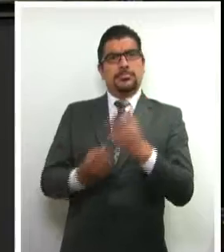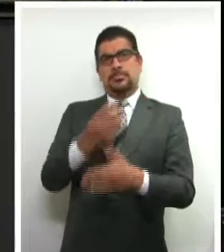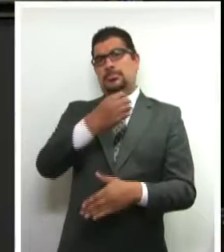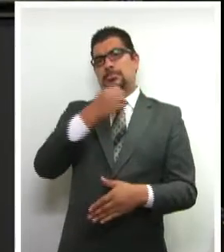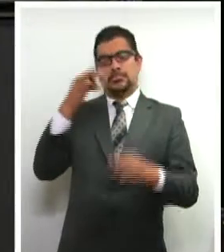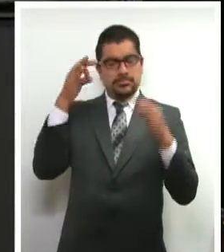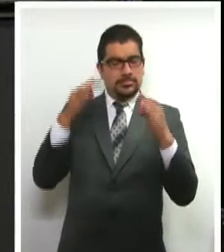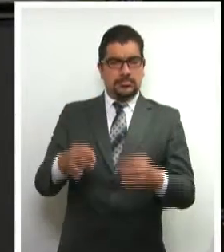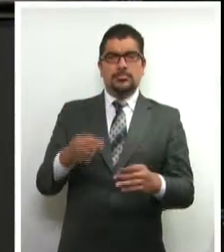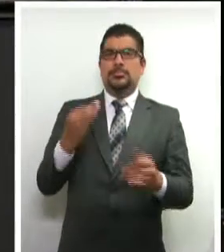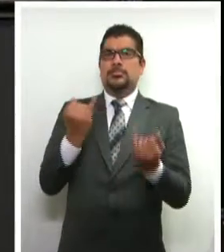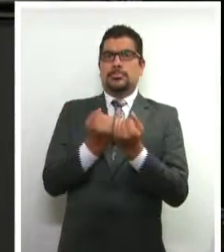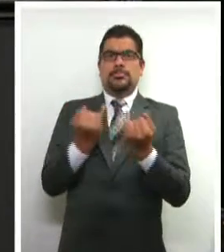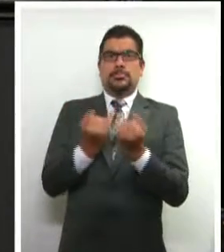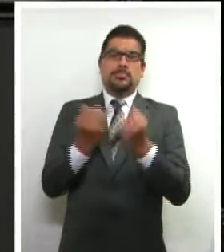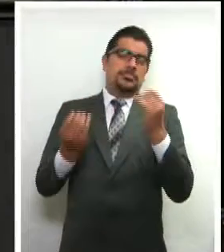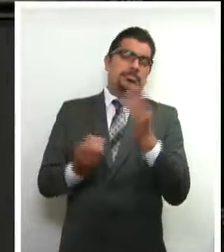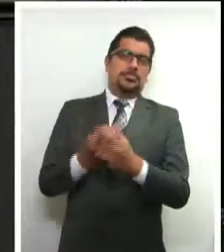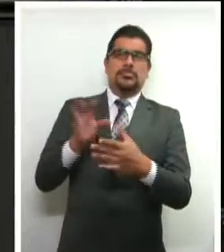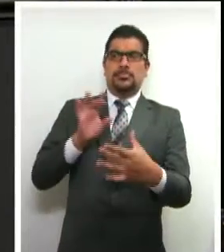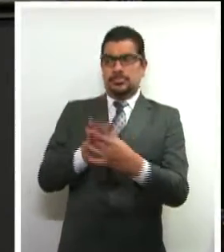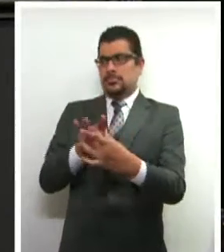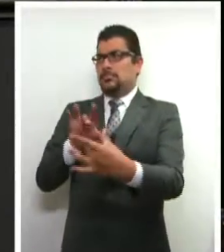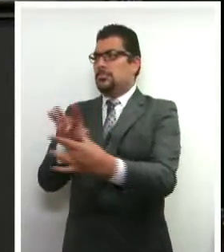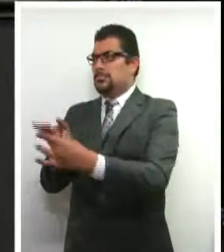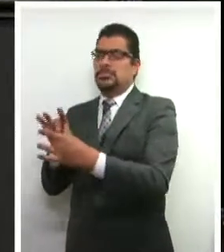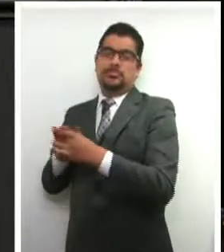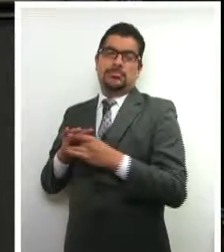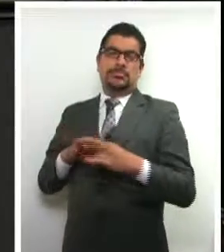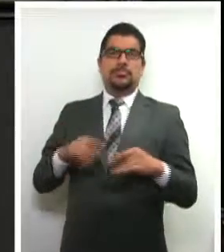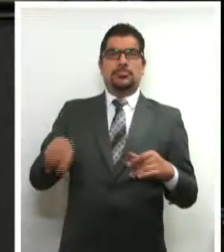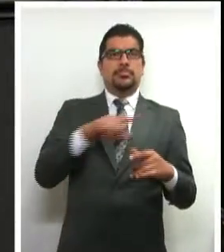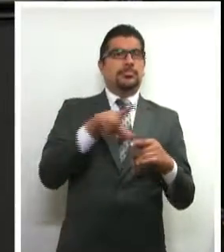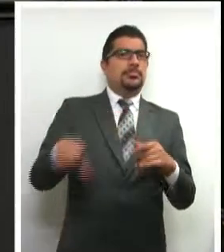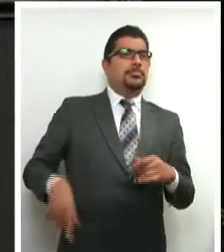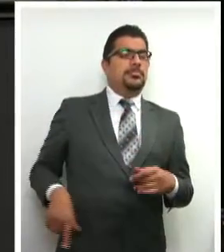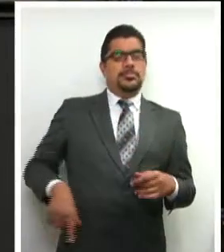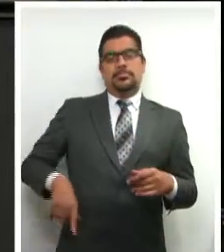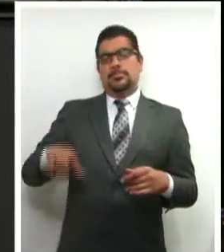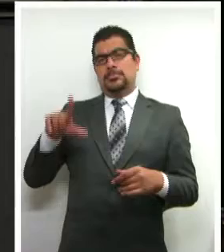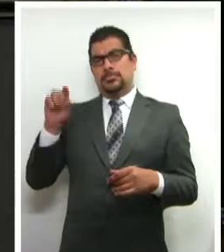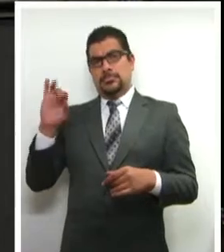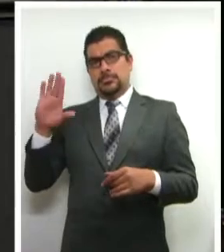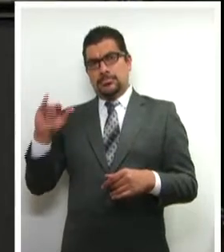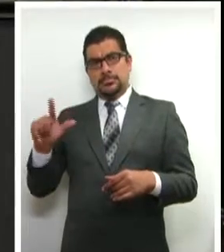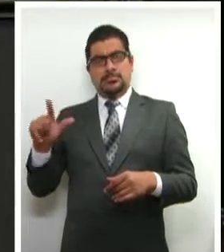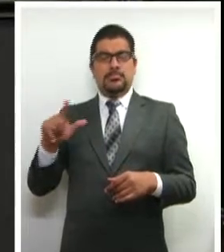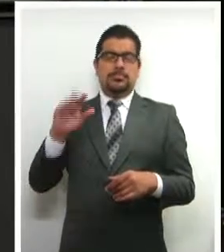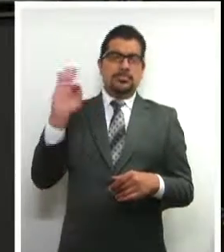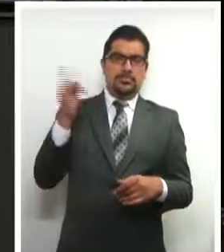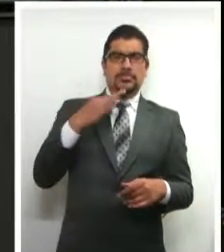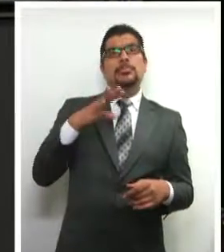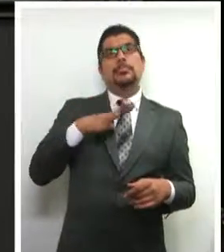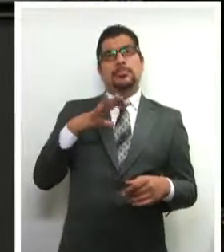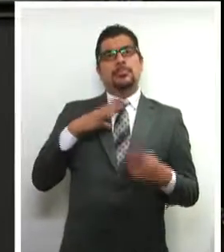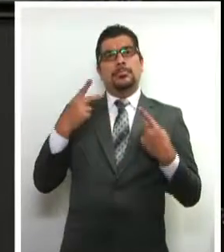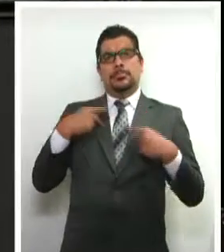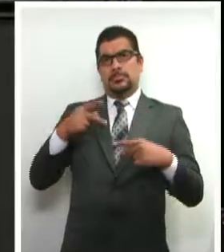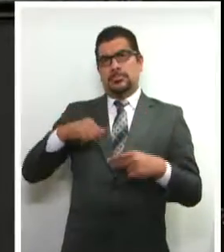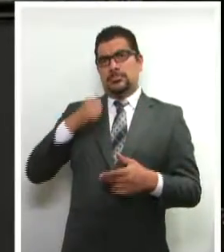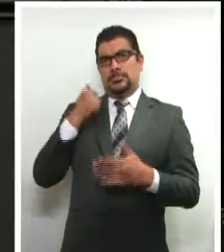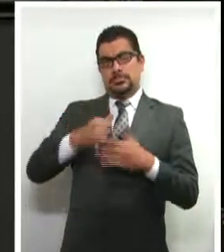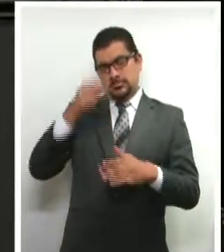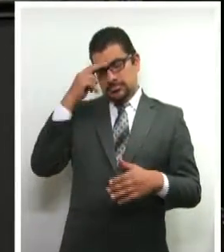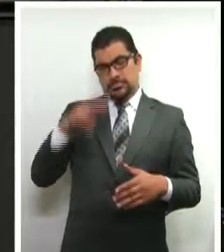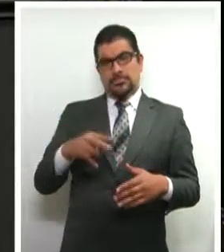las nuevas relaciones que se establecieron entre los gobiernos local y federal y los habitantes de la Ciudad de México.